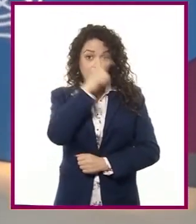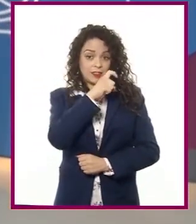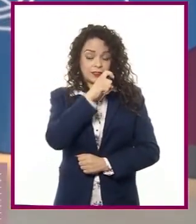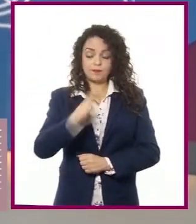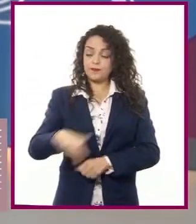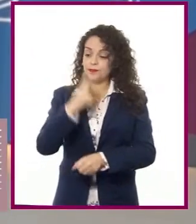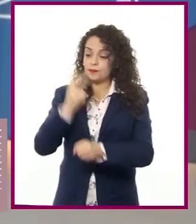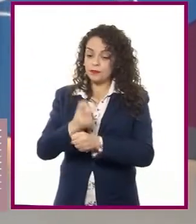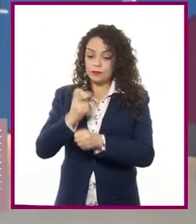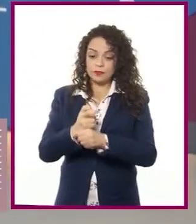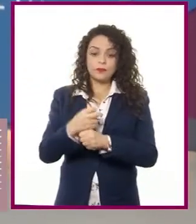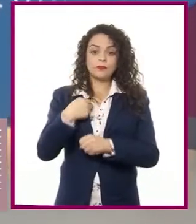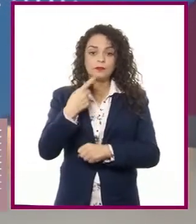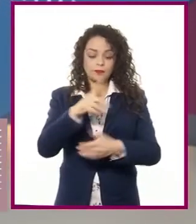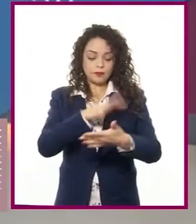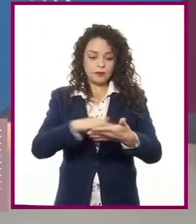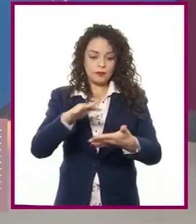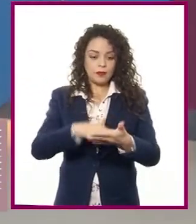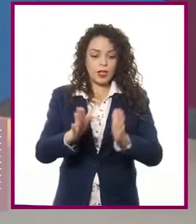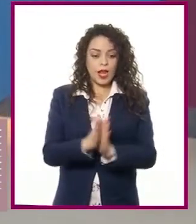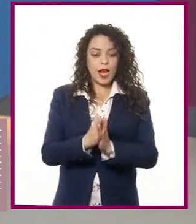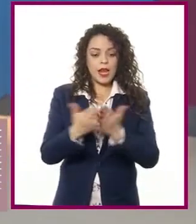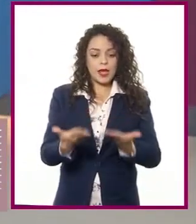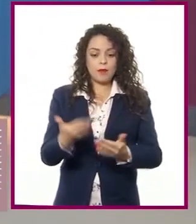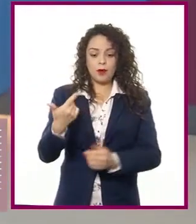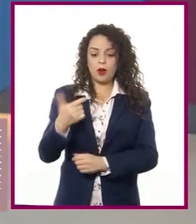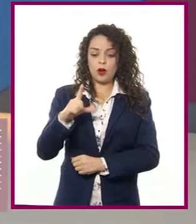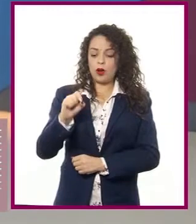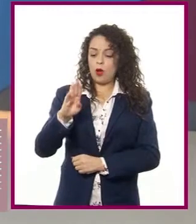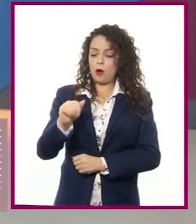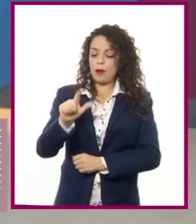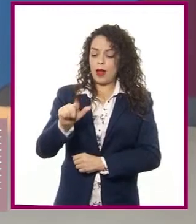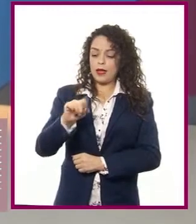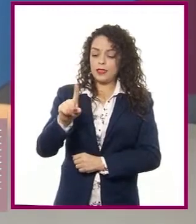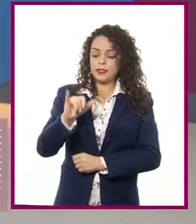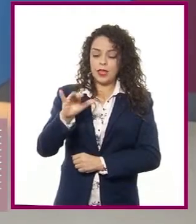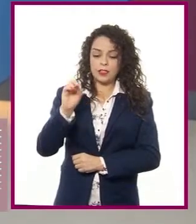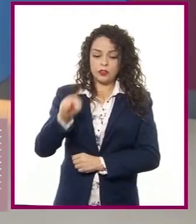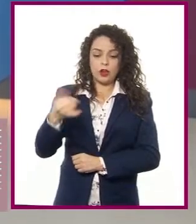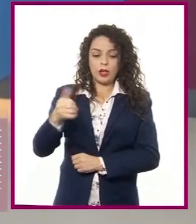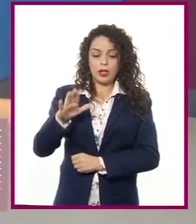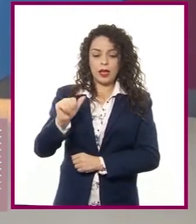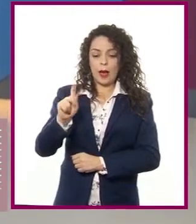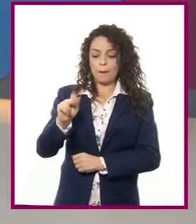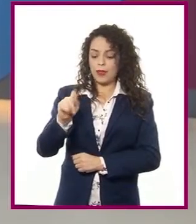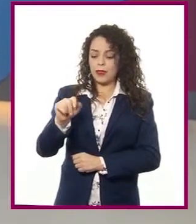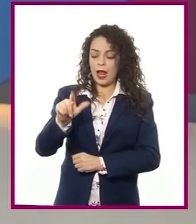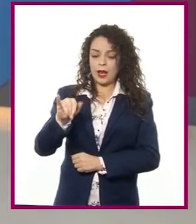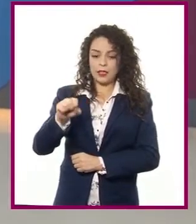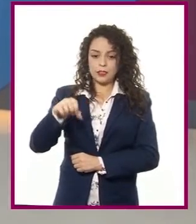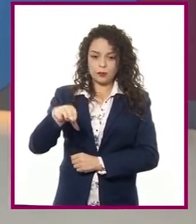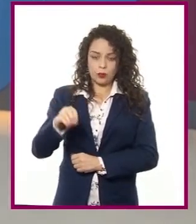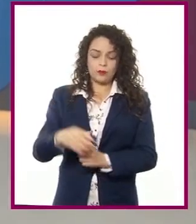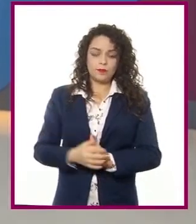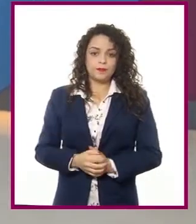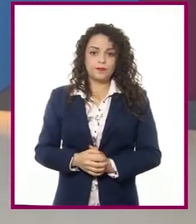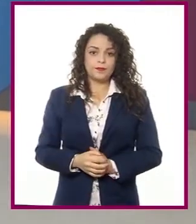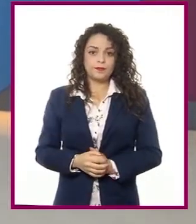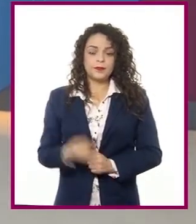un fragmento del libro Globalización y Capitalismo, de Aguilar Monteverde. En él menciona: